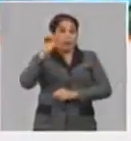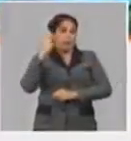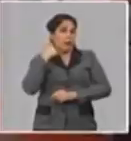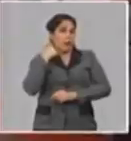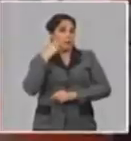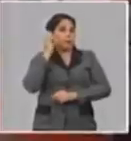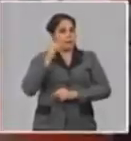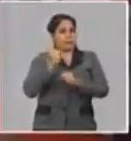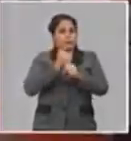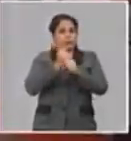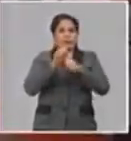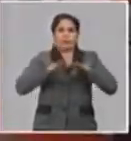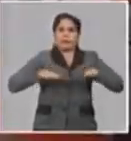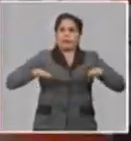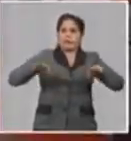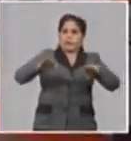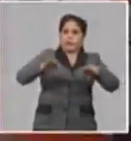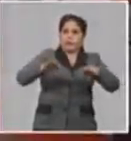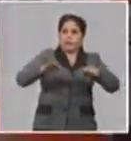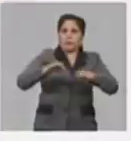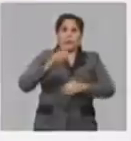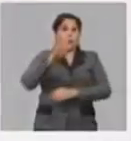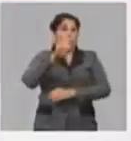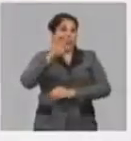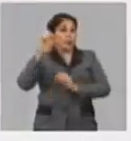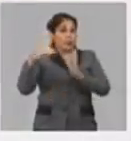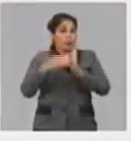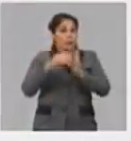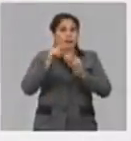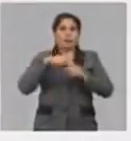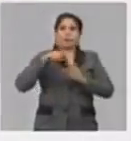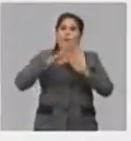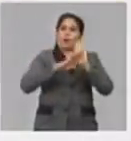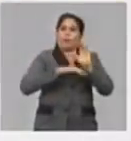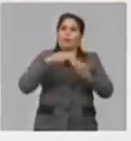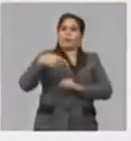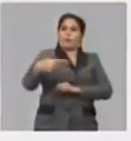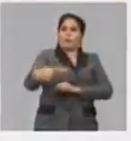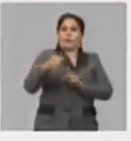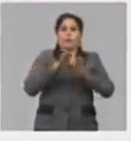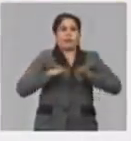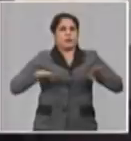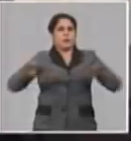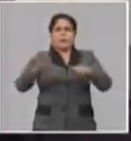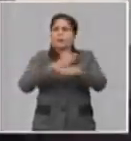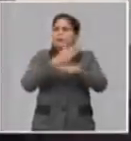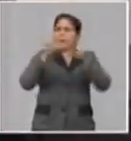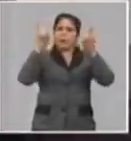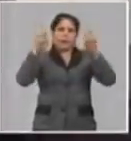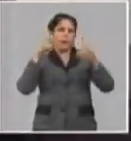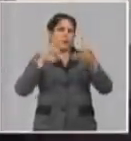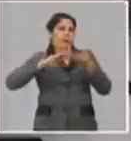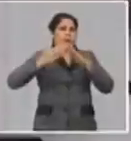años. Más de 4.000 emisiones. Diversos temas a